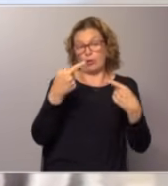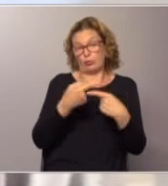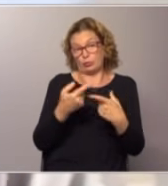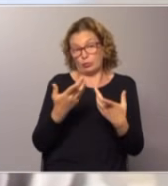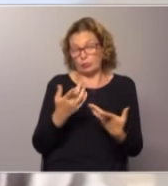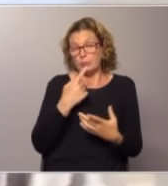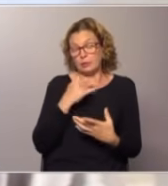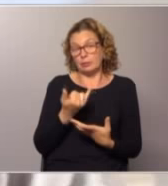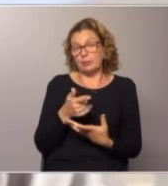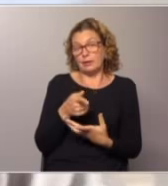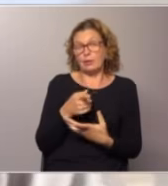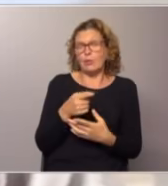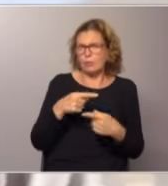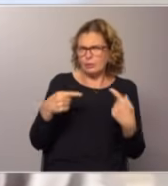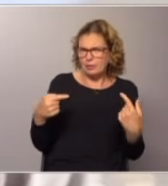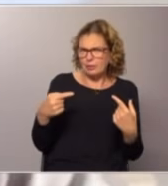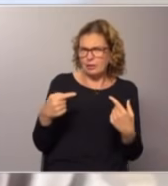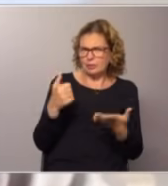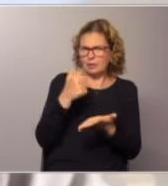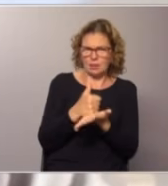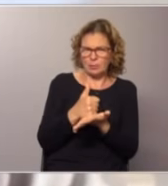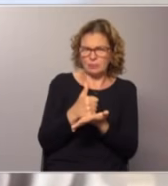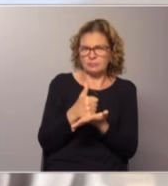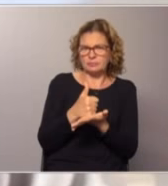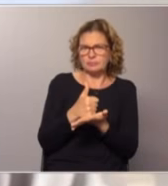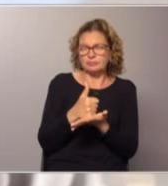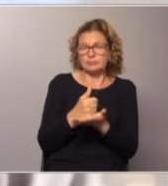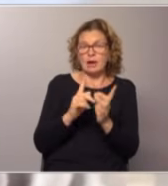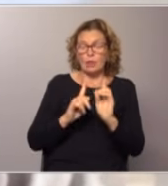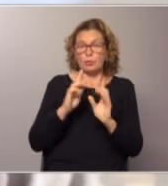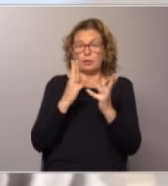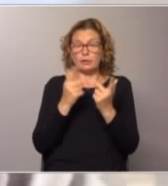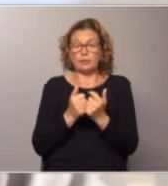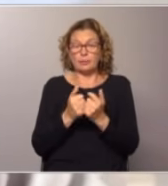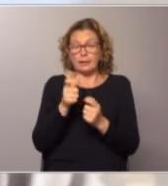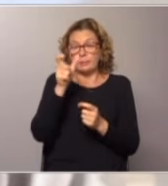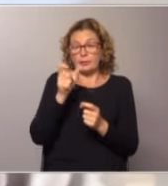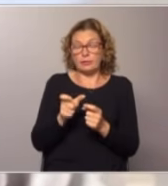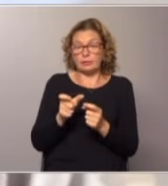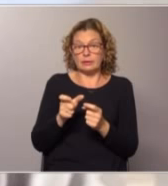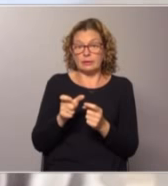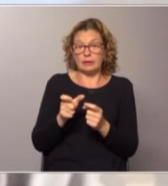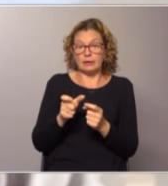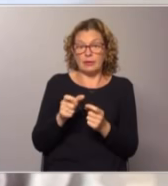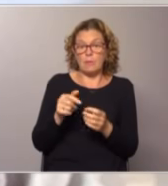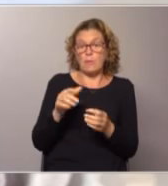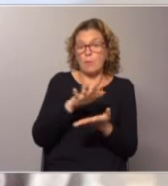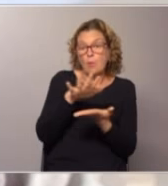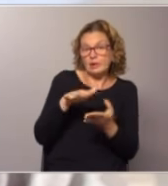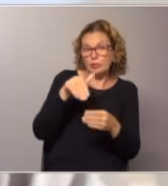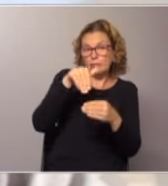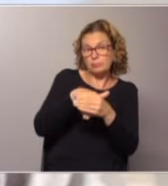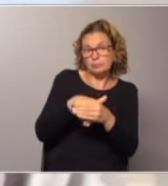adversarios y eso es lo que muchas veces tenemos una de nuevo modo que hay gente que absolutista el momento electoral de la